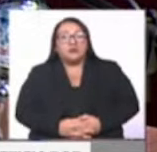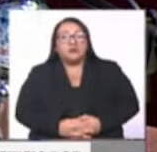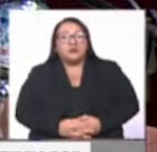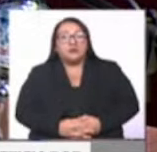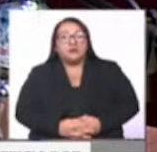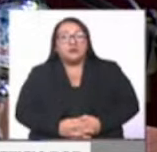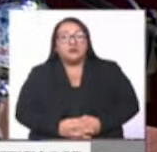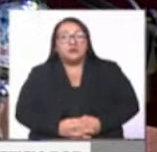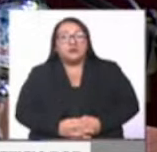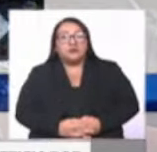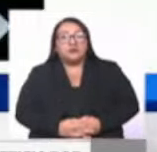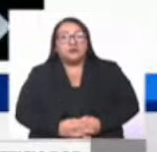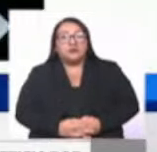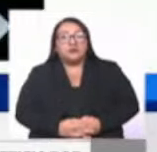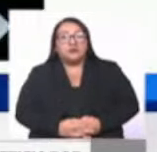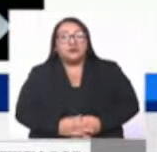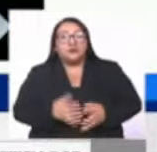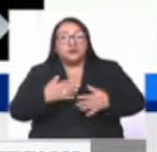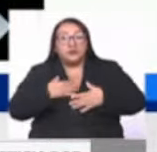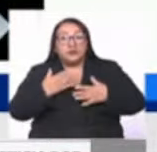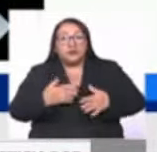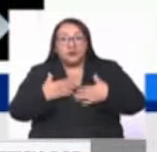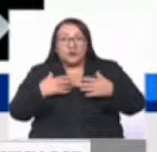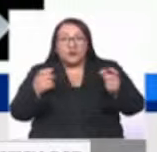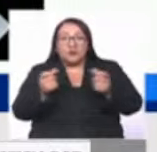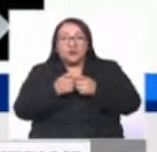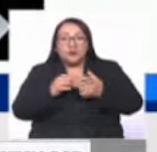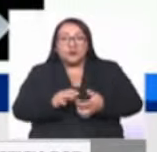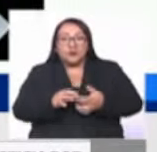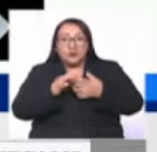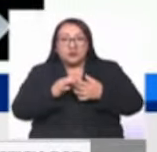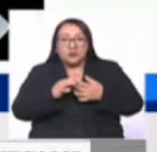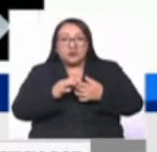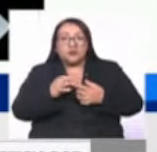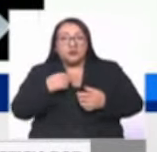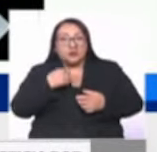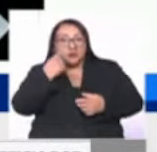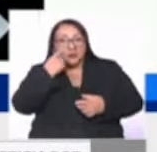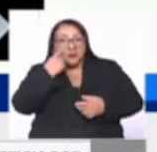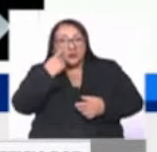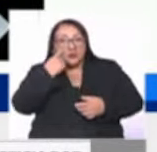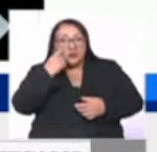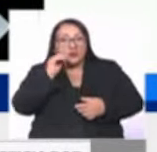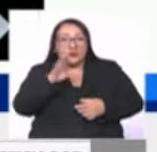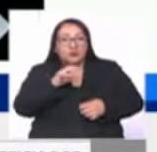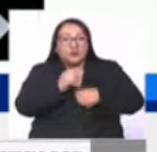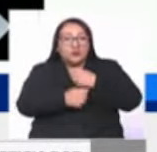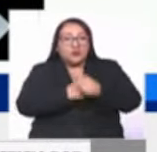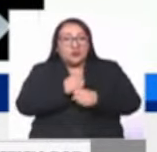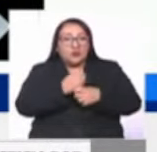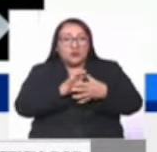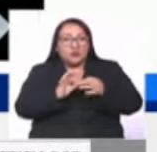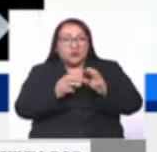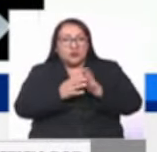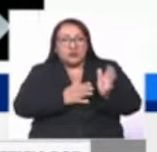especial un gusto tenerla en la comisión especial sobre todo conociendo su trayectoria